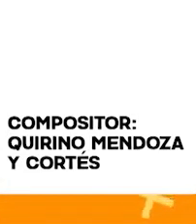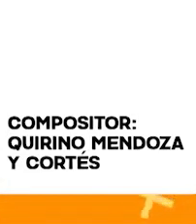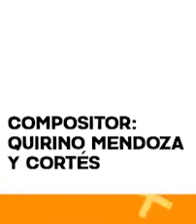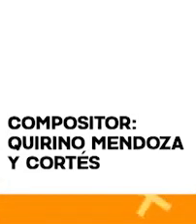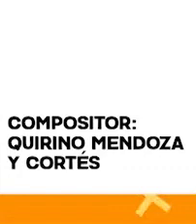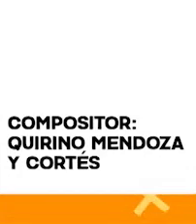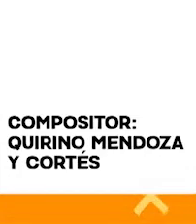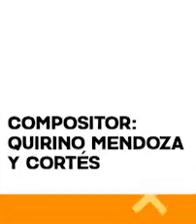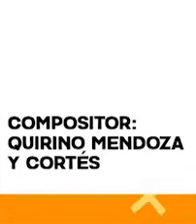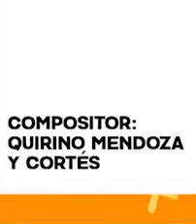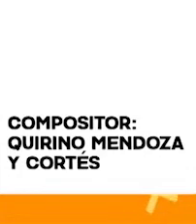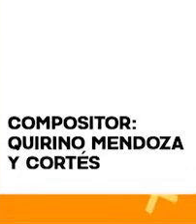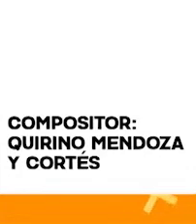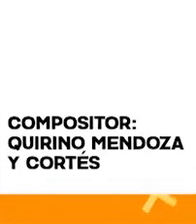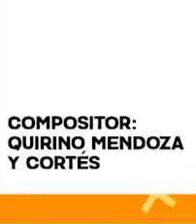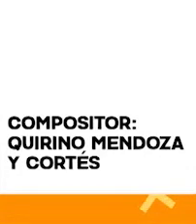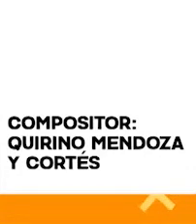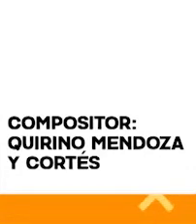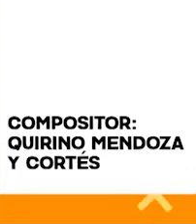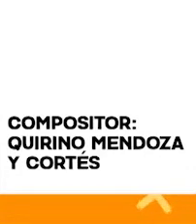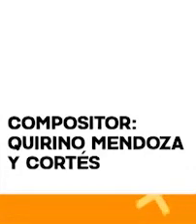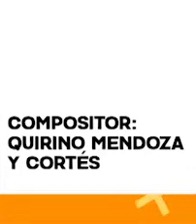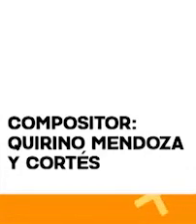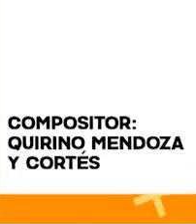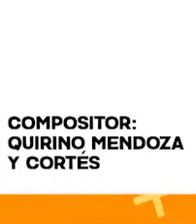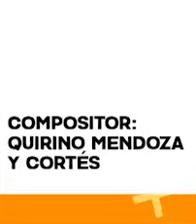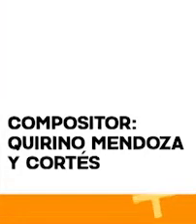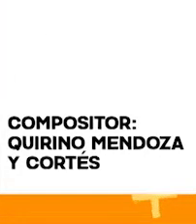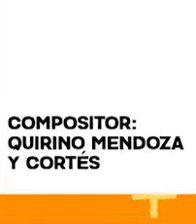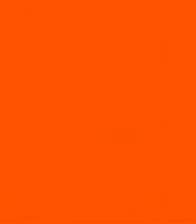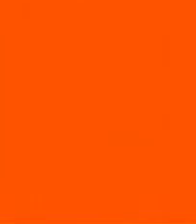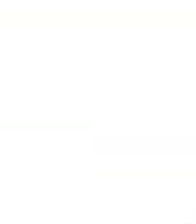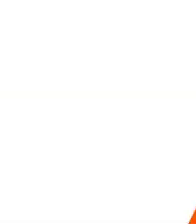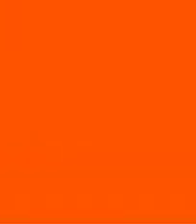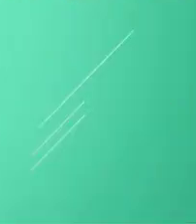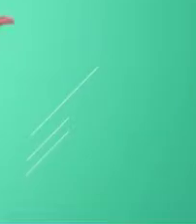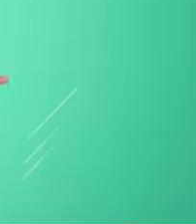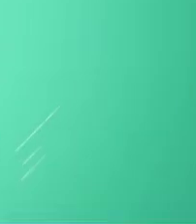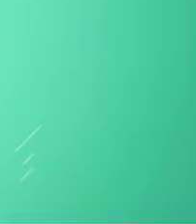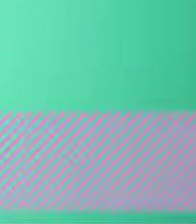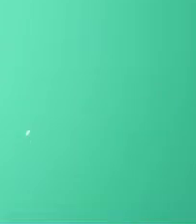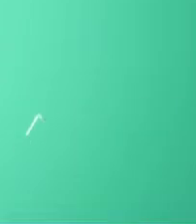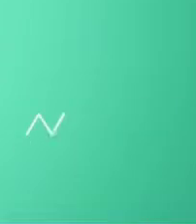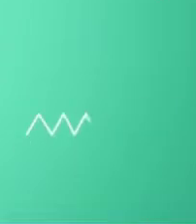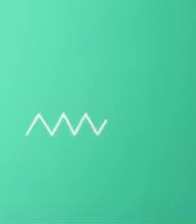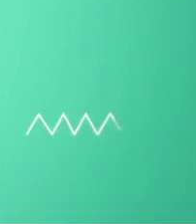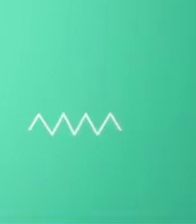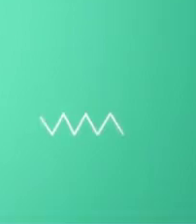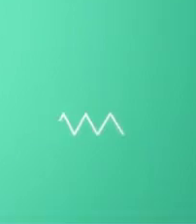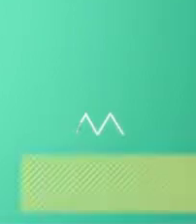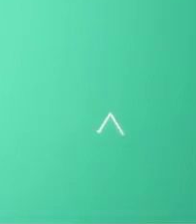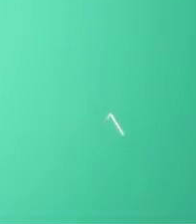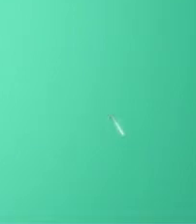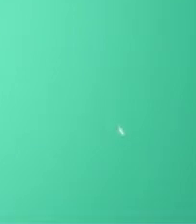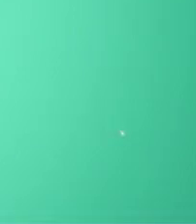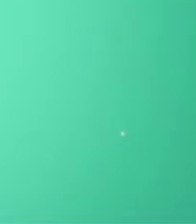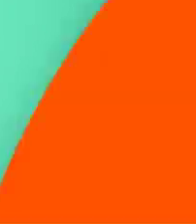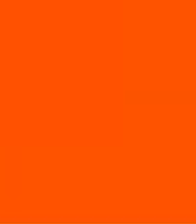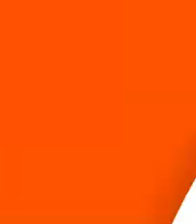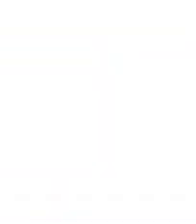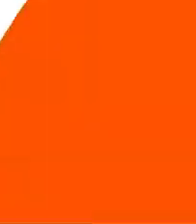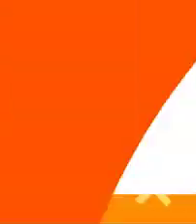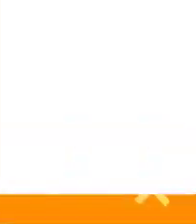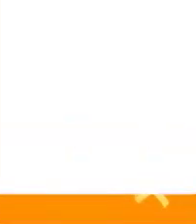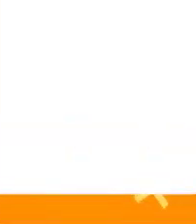alegran, cielito lindo, los corazones. Y la canción sigue y repite el coro, que